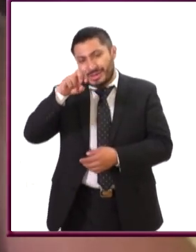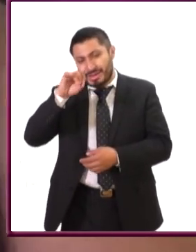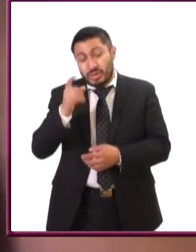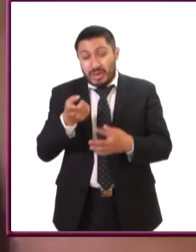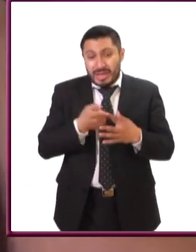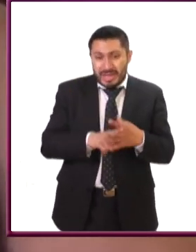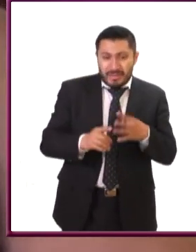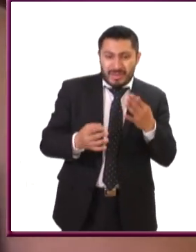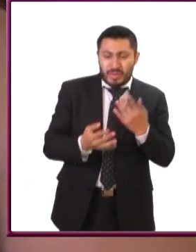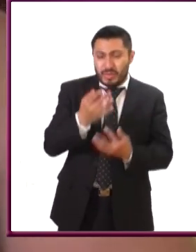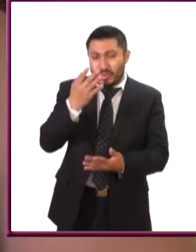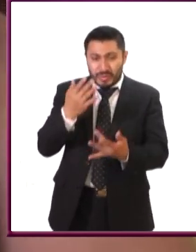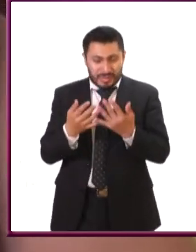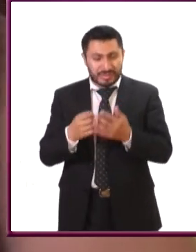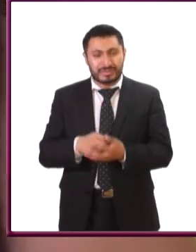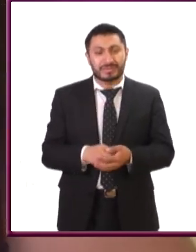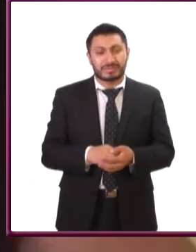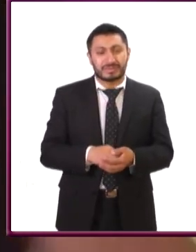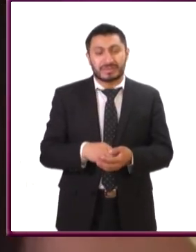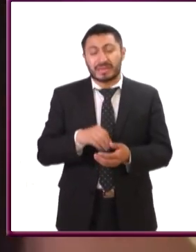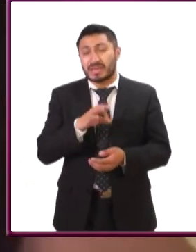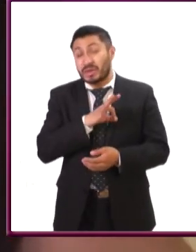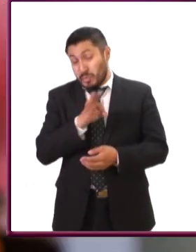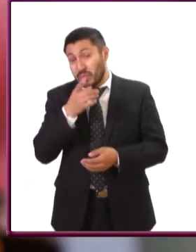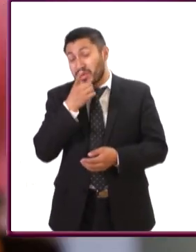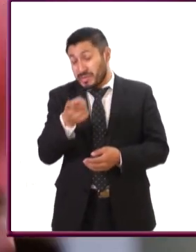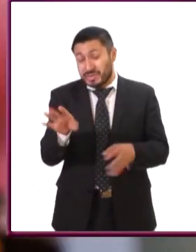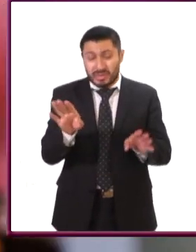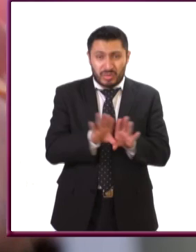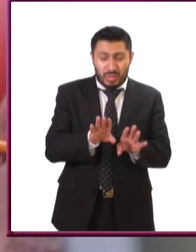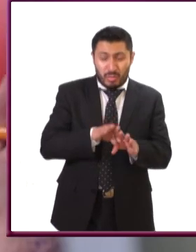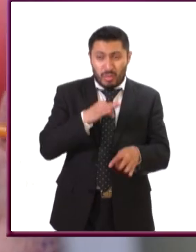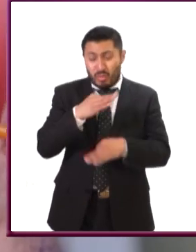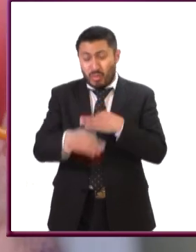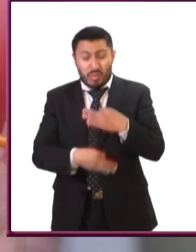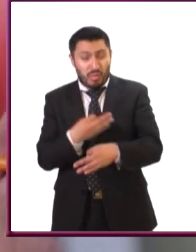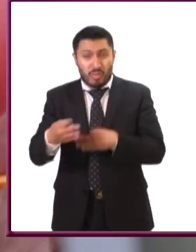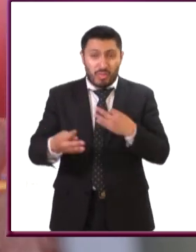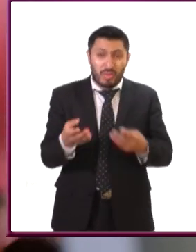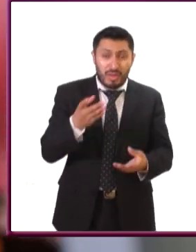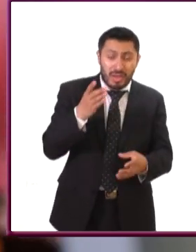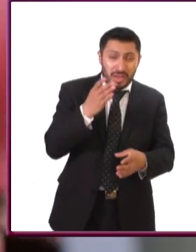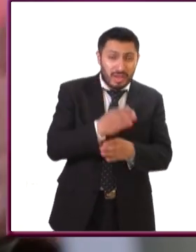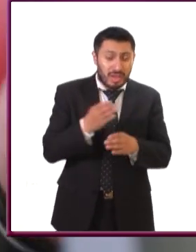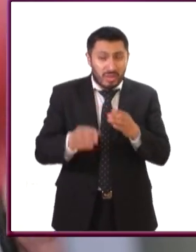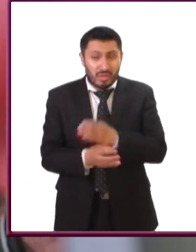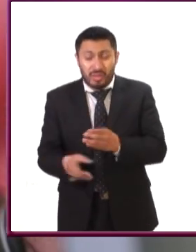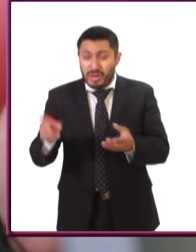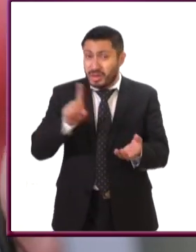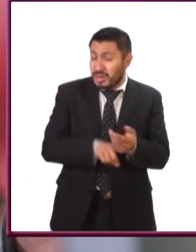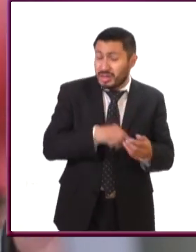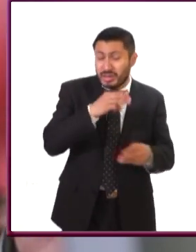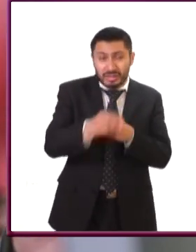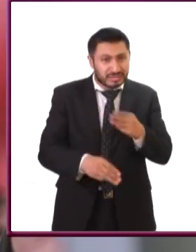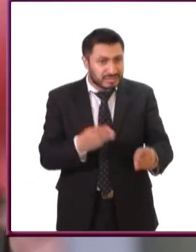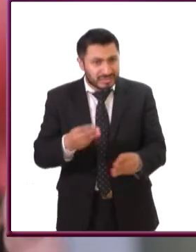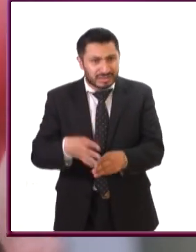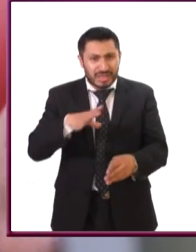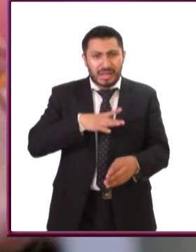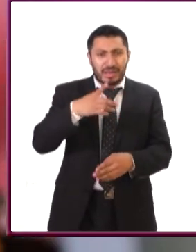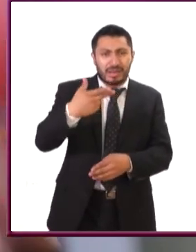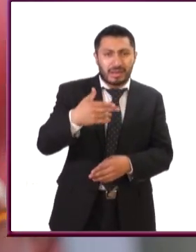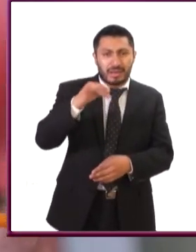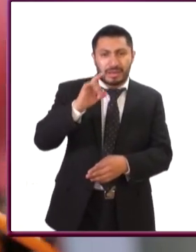hidrógeno y empieza la fusión de hidrógeno a helio. Podríamos decir que todas las cosas que hay en la Tierra, por